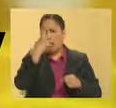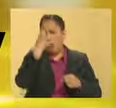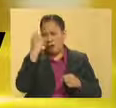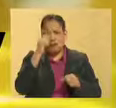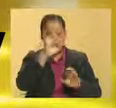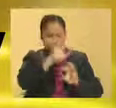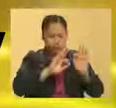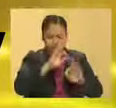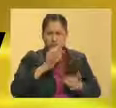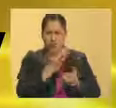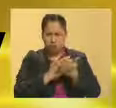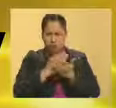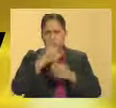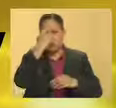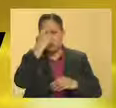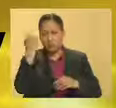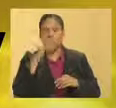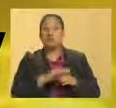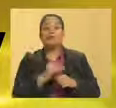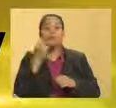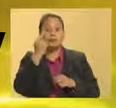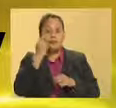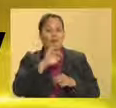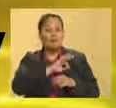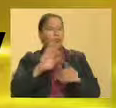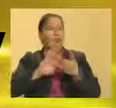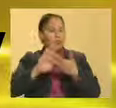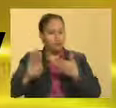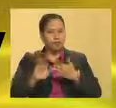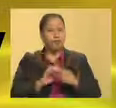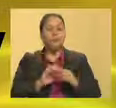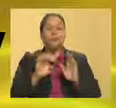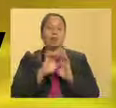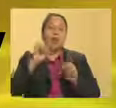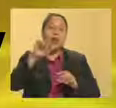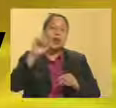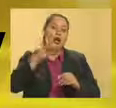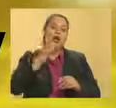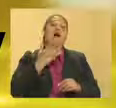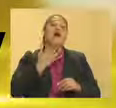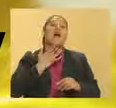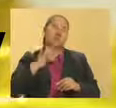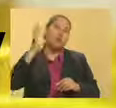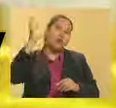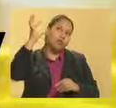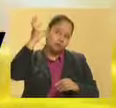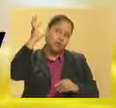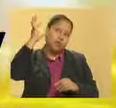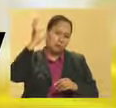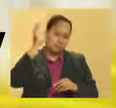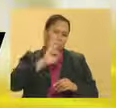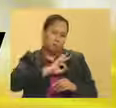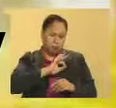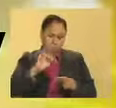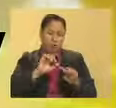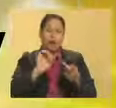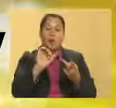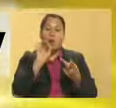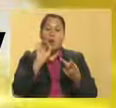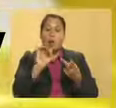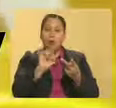muy rápido y sencillo. Se puede prevenir, por ejemplo, con gotas de alcohol, o con alguna